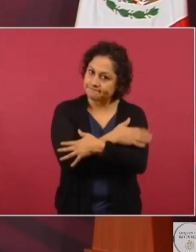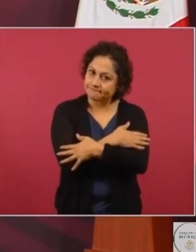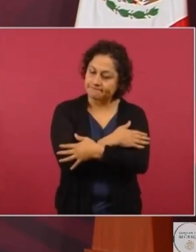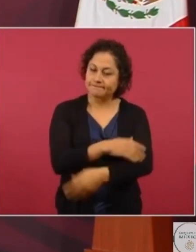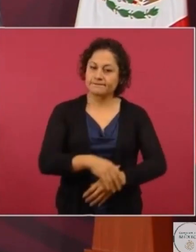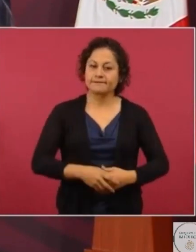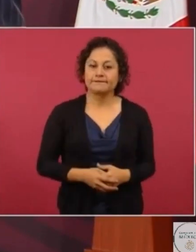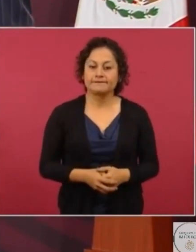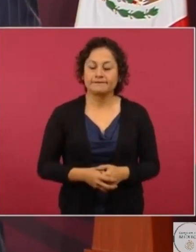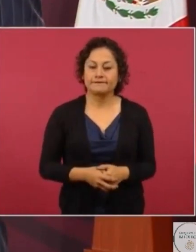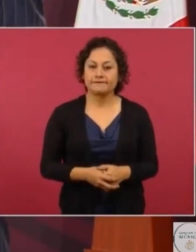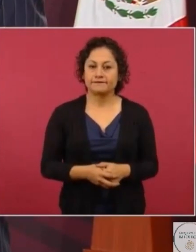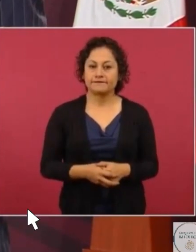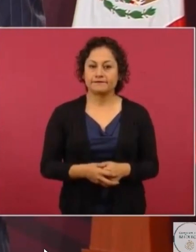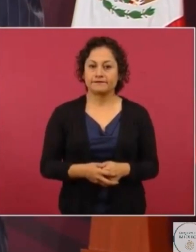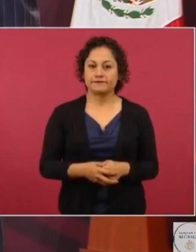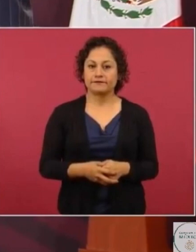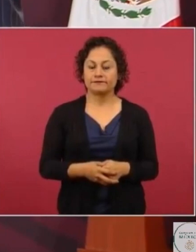imperturbable,